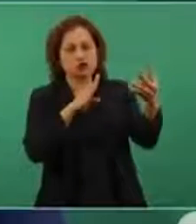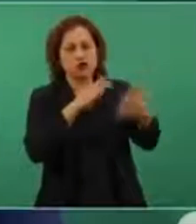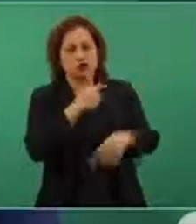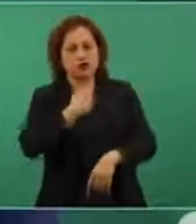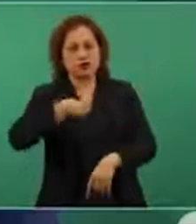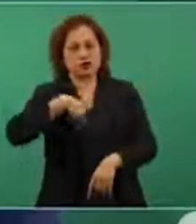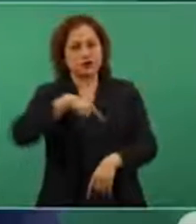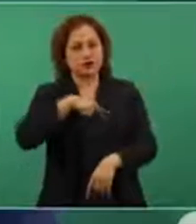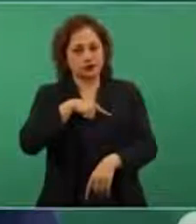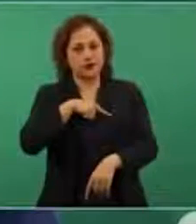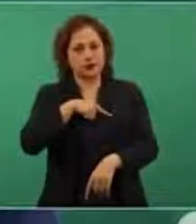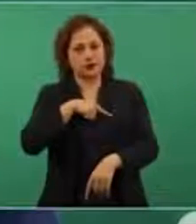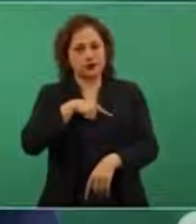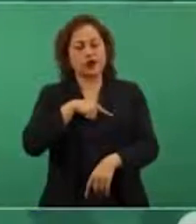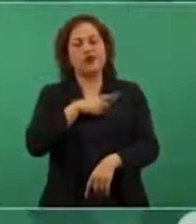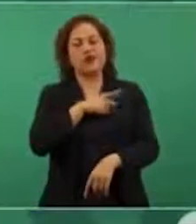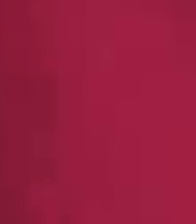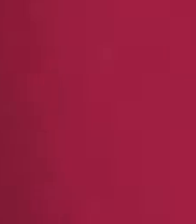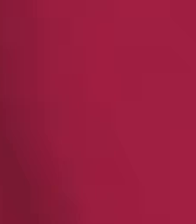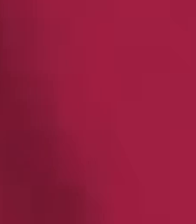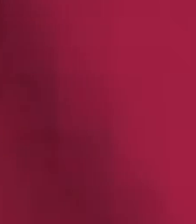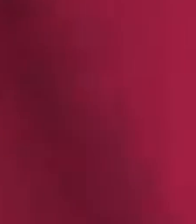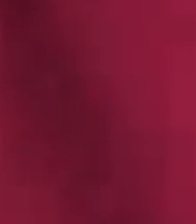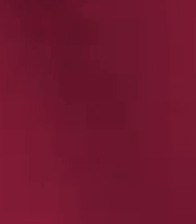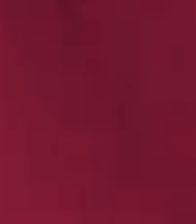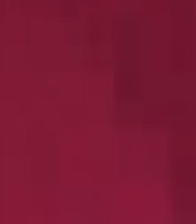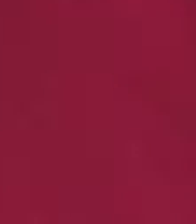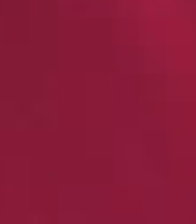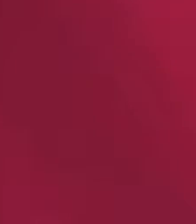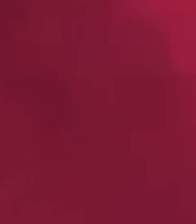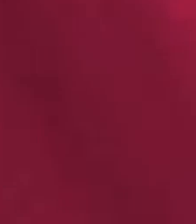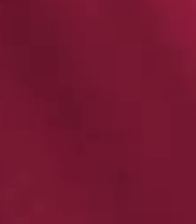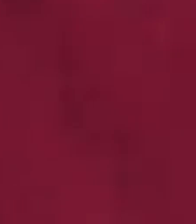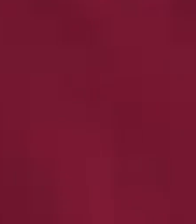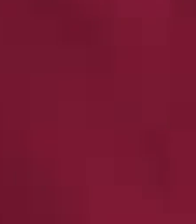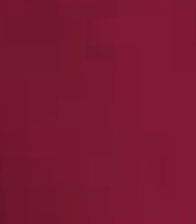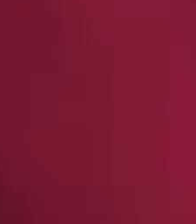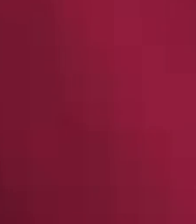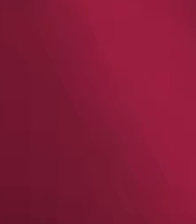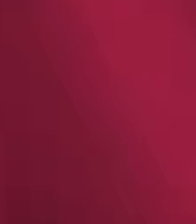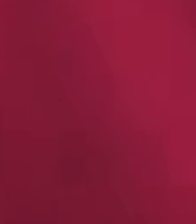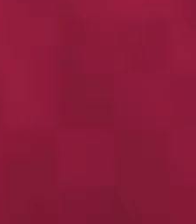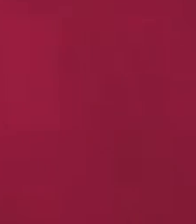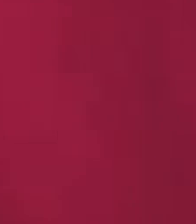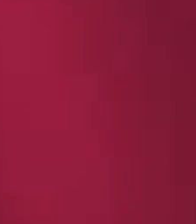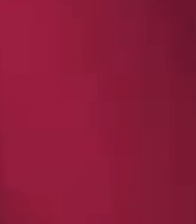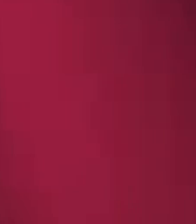resolver este caso. Gobierno de México.